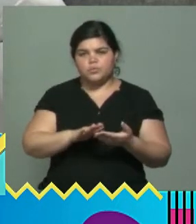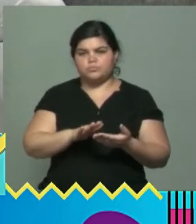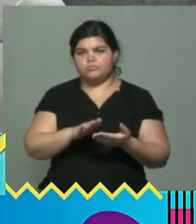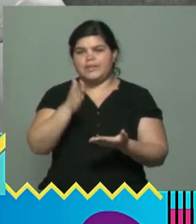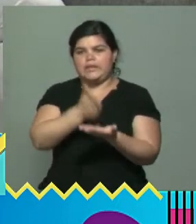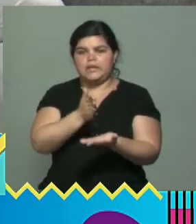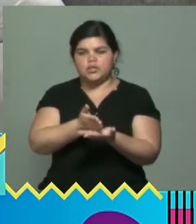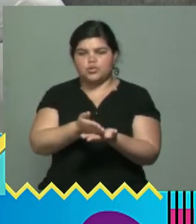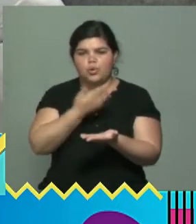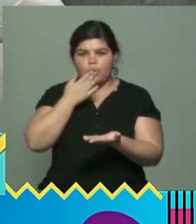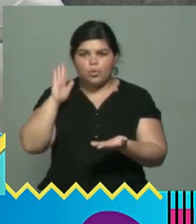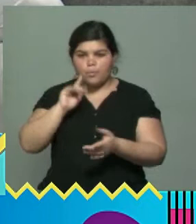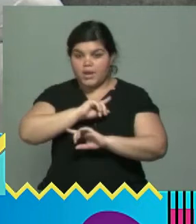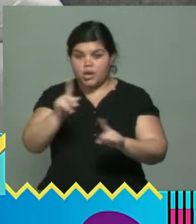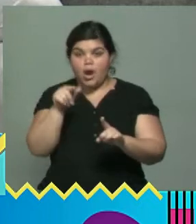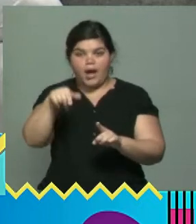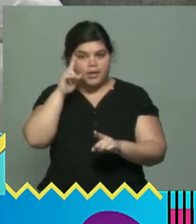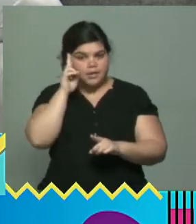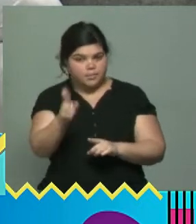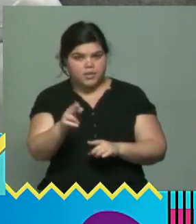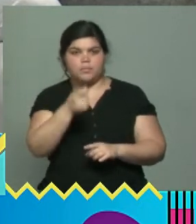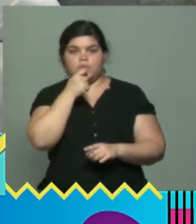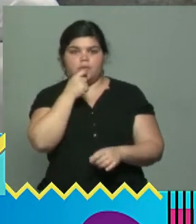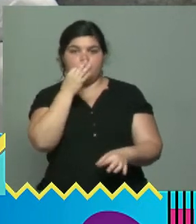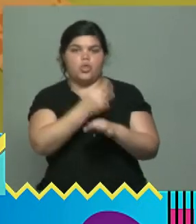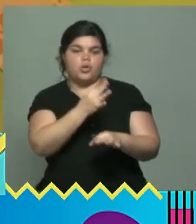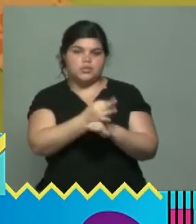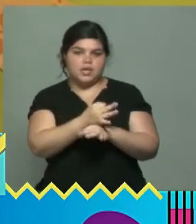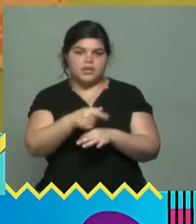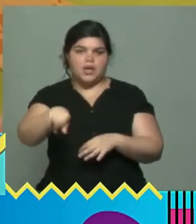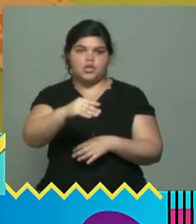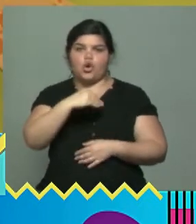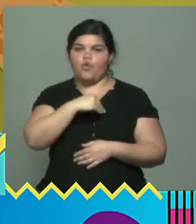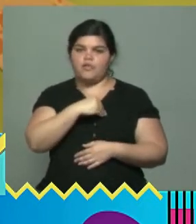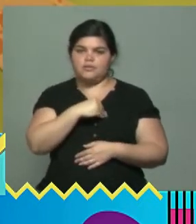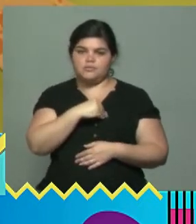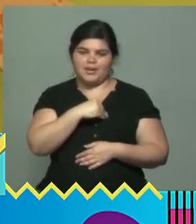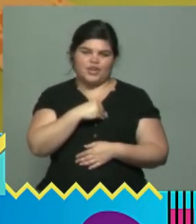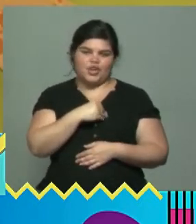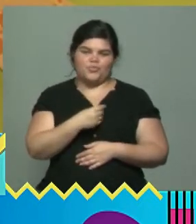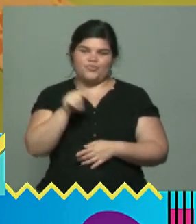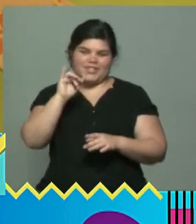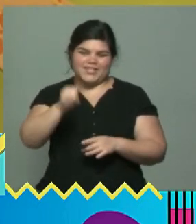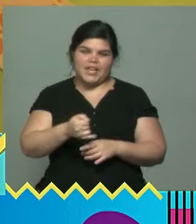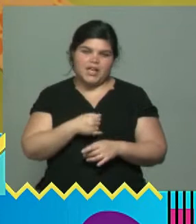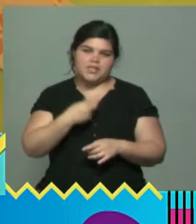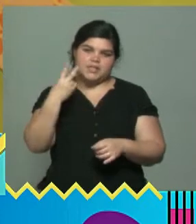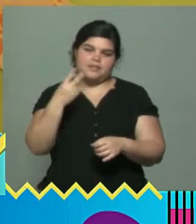vulnerado. En este caso, el tema de los docentes es generalmente a quien le tienen confianza a los chicos, porque en el segundo lugar donde más tiempo